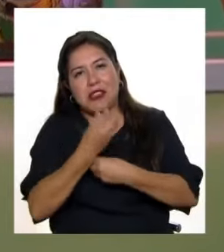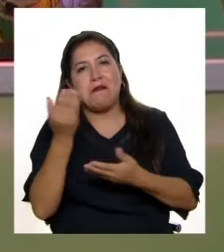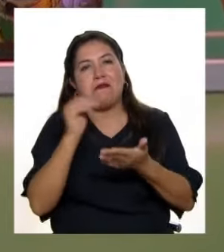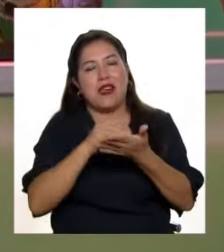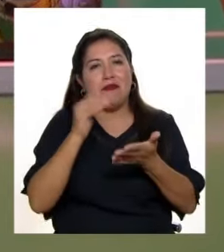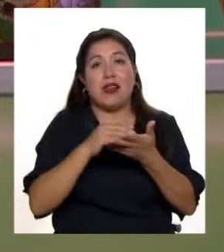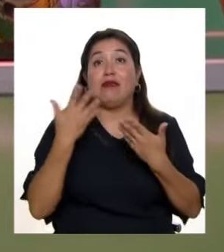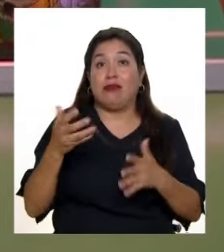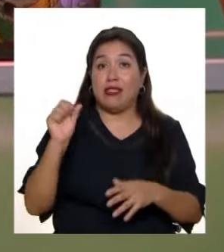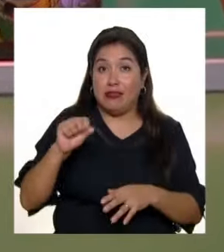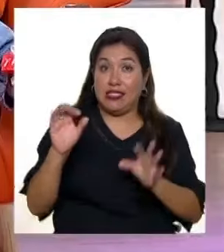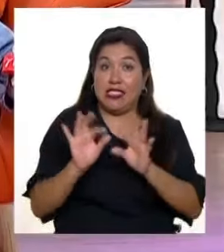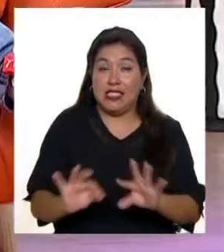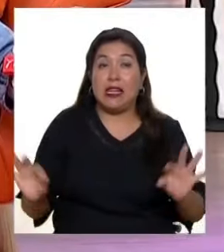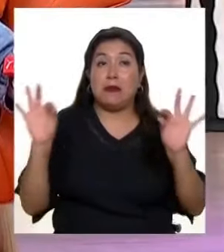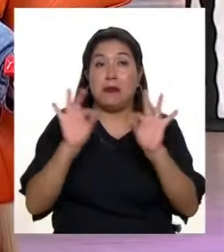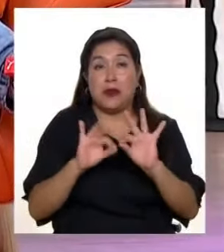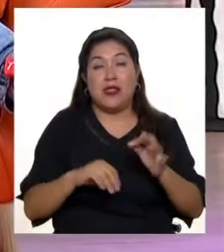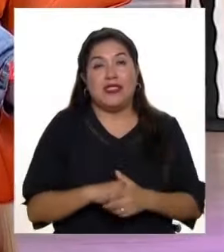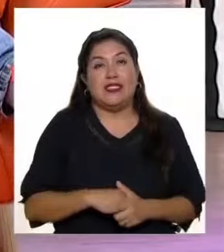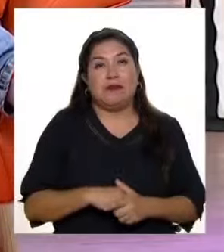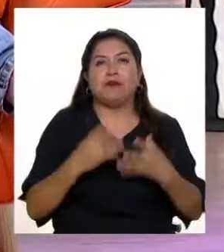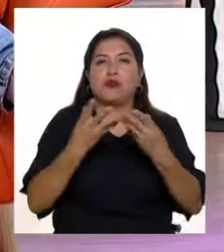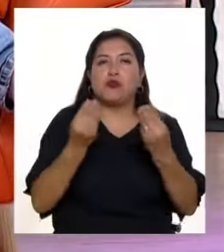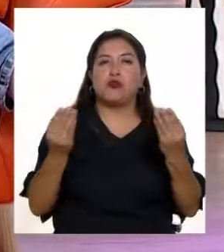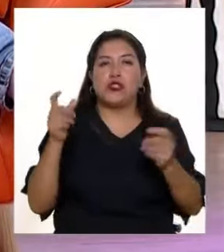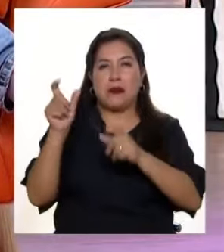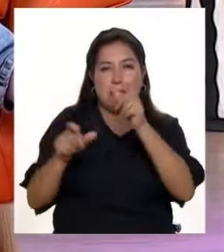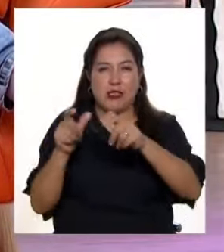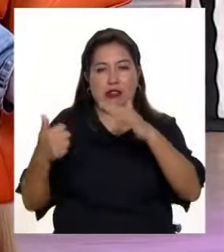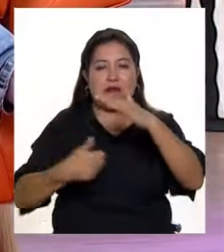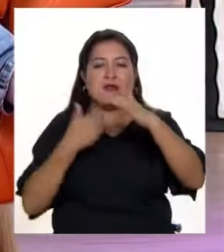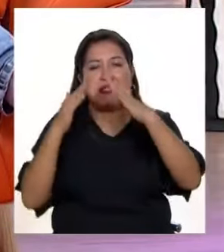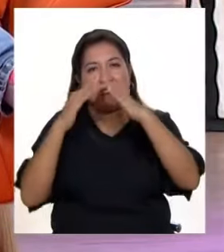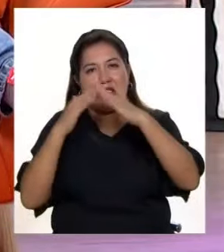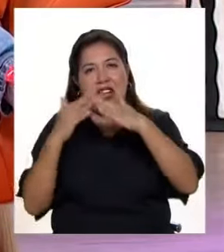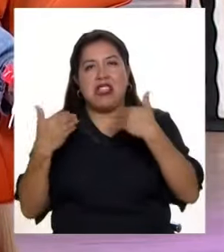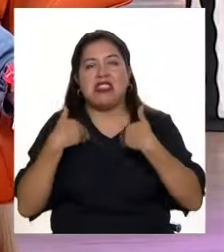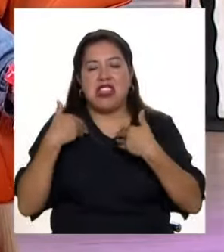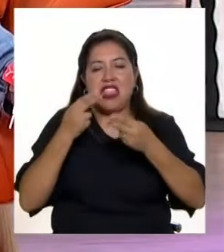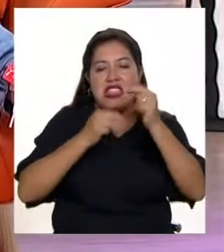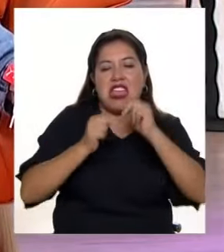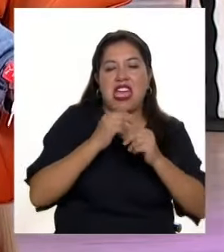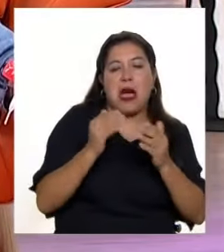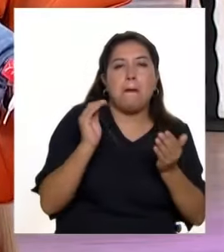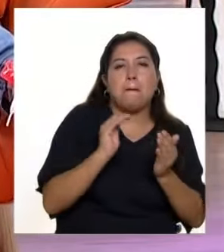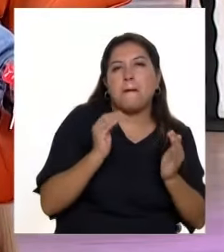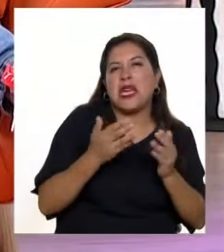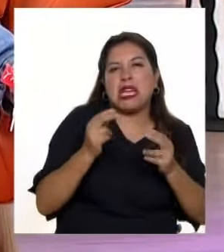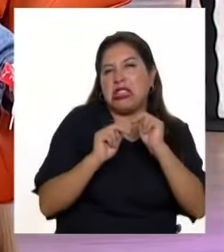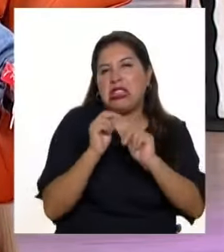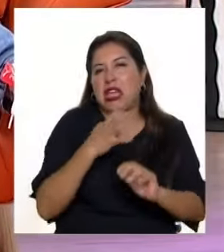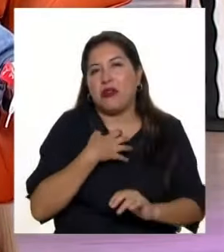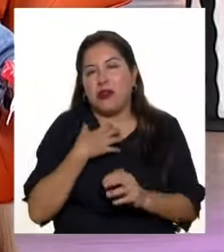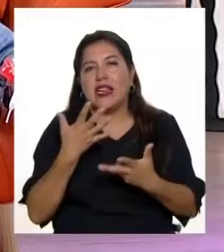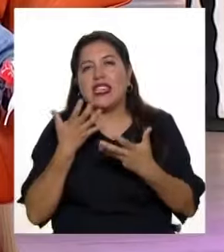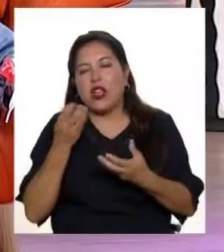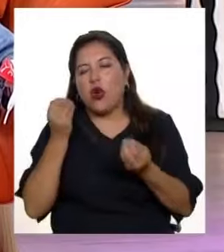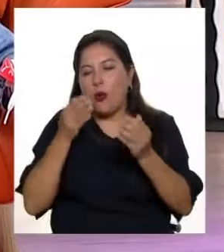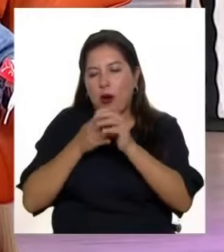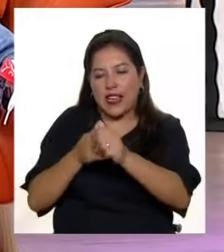porque, importantísimo. Claro, ¿no? Uchi, porque además también muchísima gente que está en sus casas, que tiene emprendimientos, pequeños negocios, que quieren direccionar